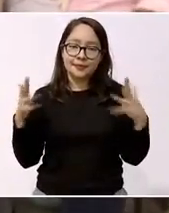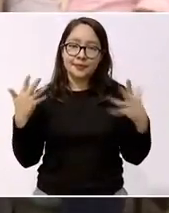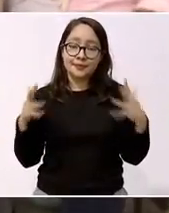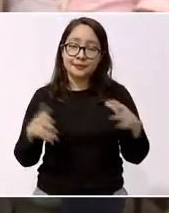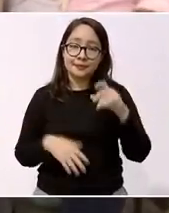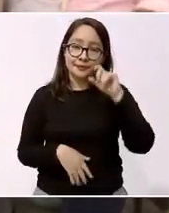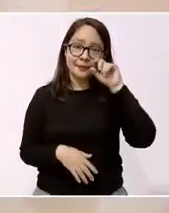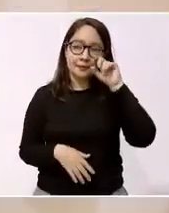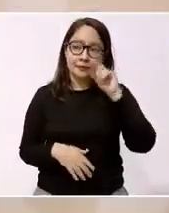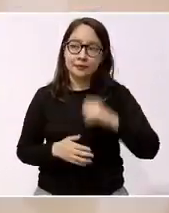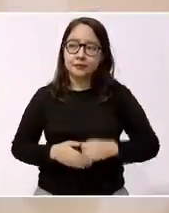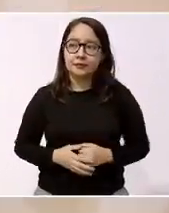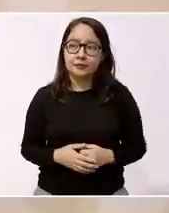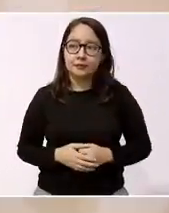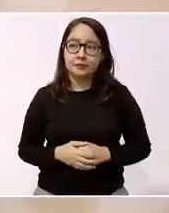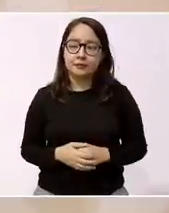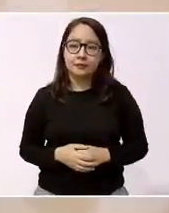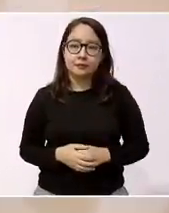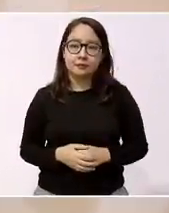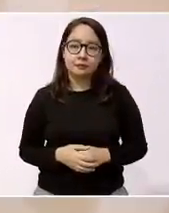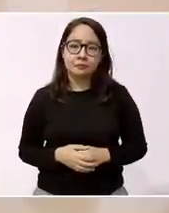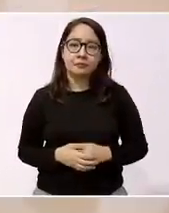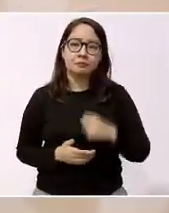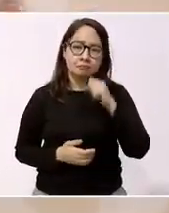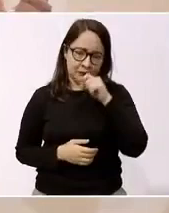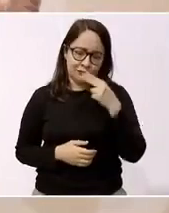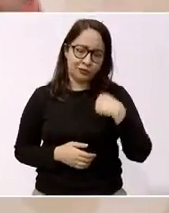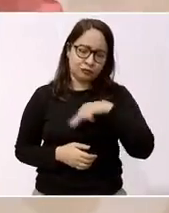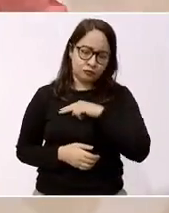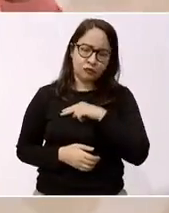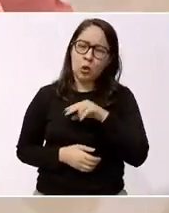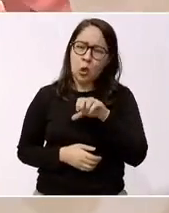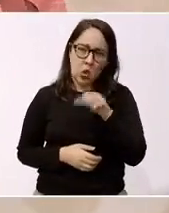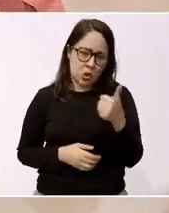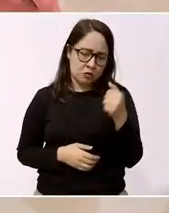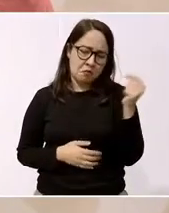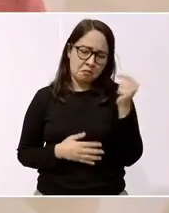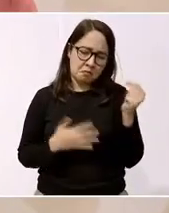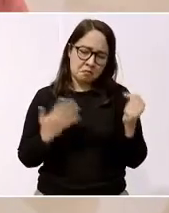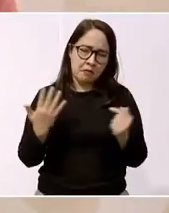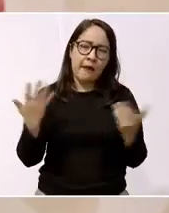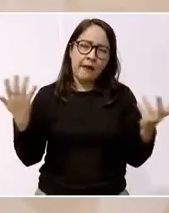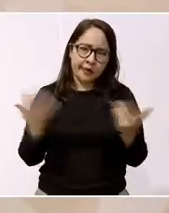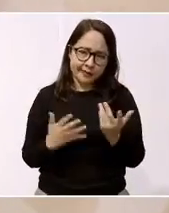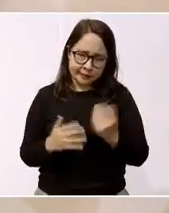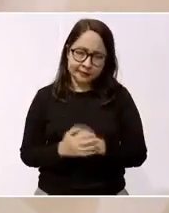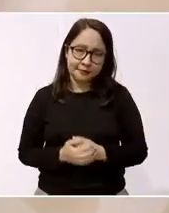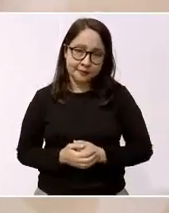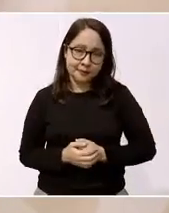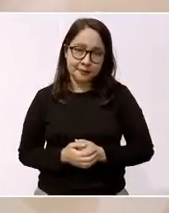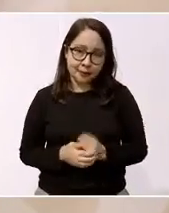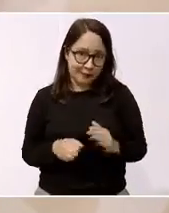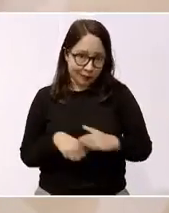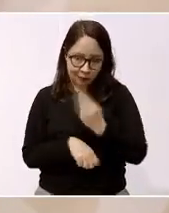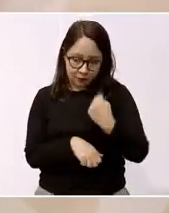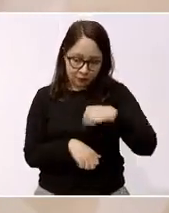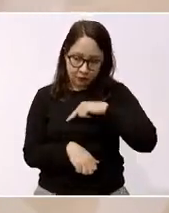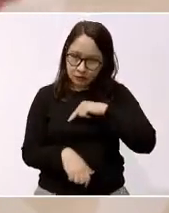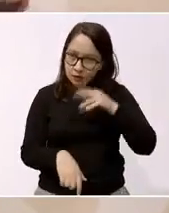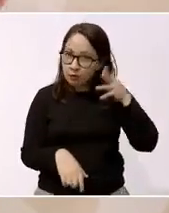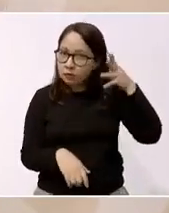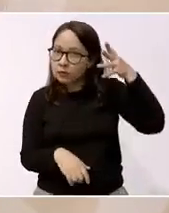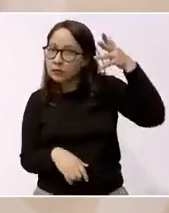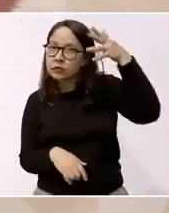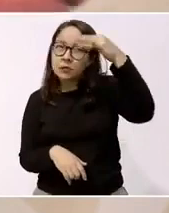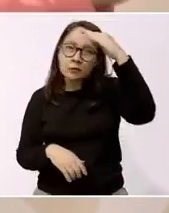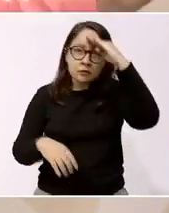Y ya también hicimos otras cosas, porque esto es hacia adelante. El año que